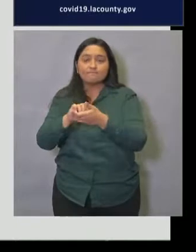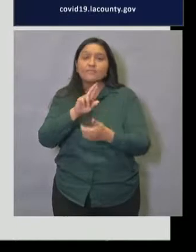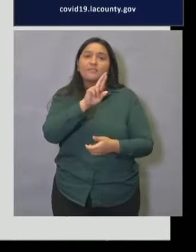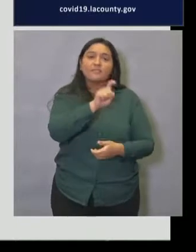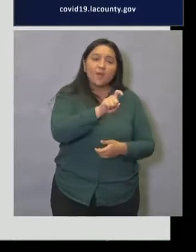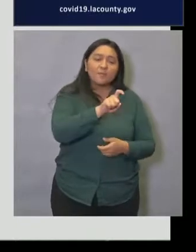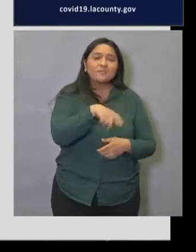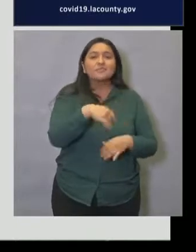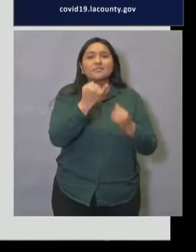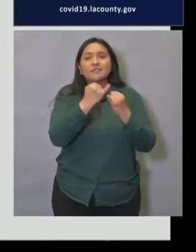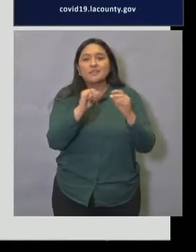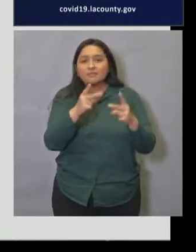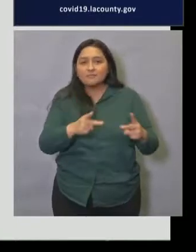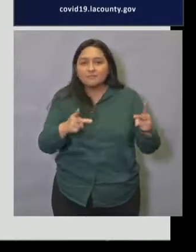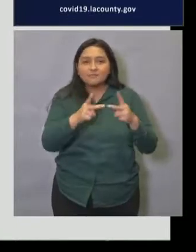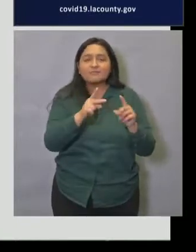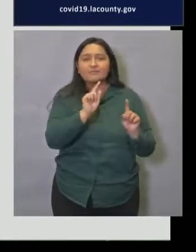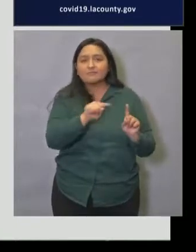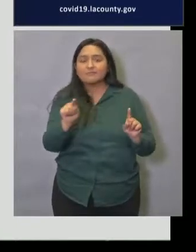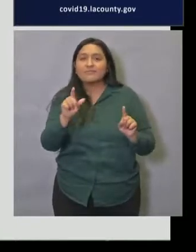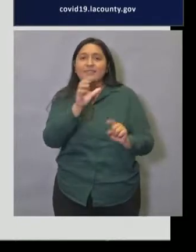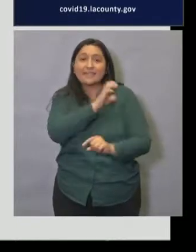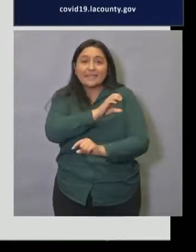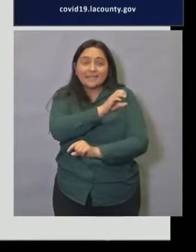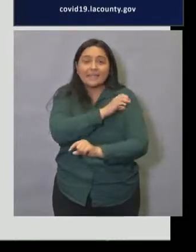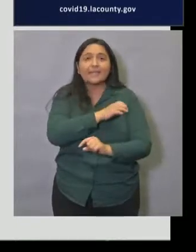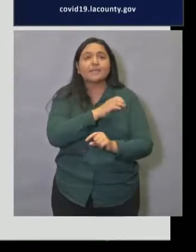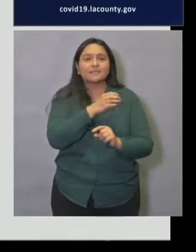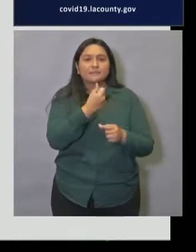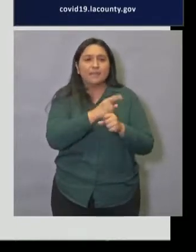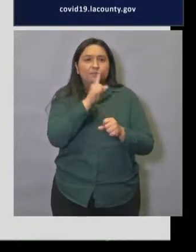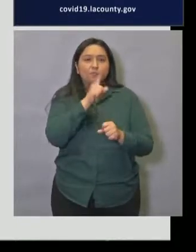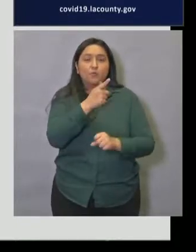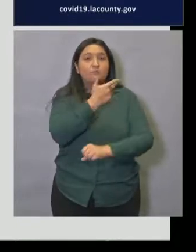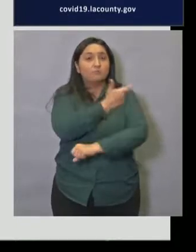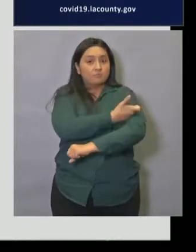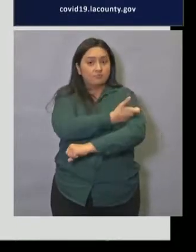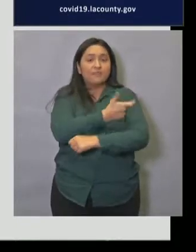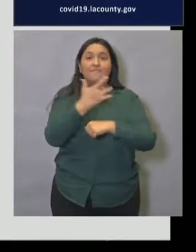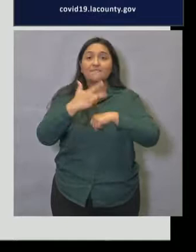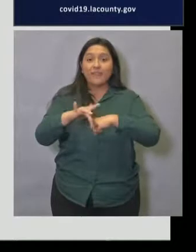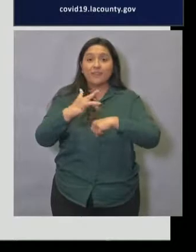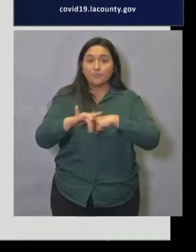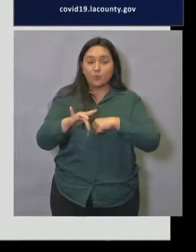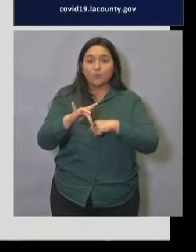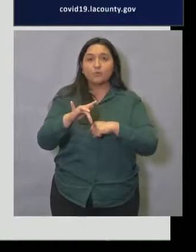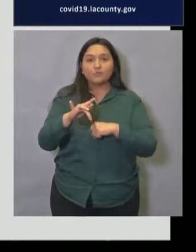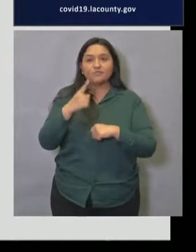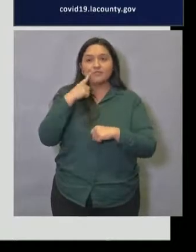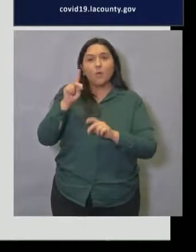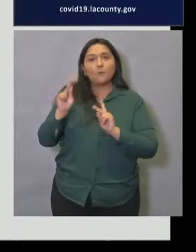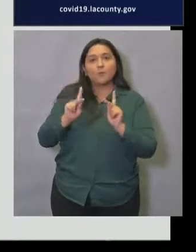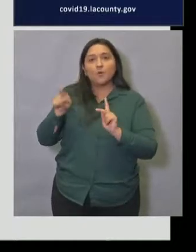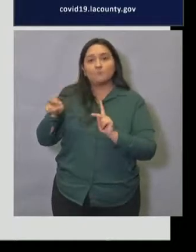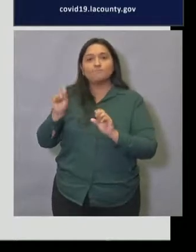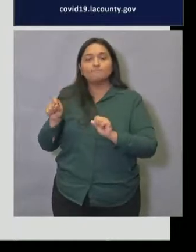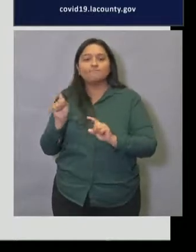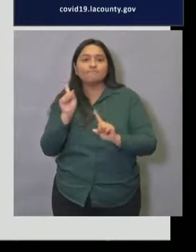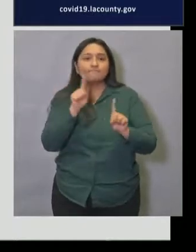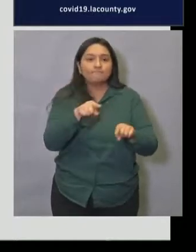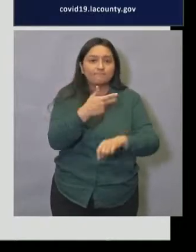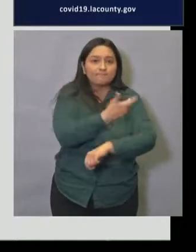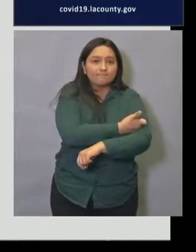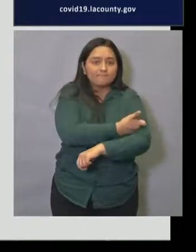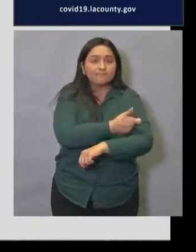más para que las vacunas estén disponibles en sitios que ustedes van a visitar con confianza.